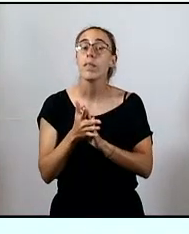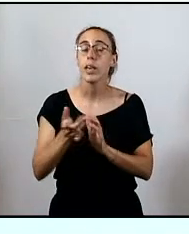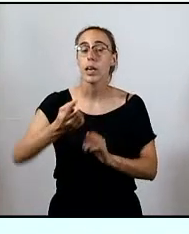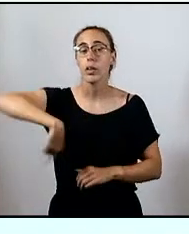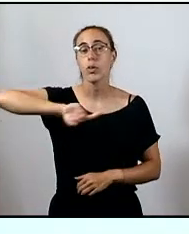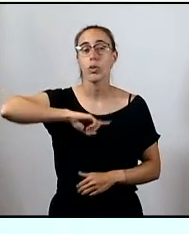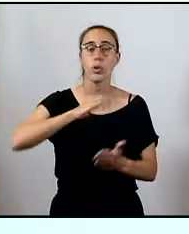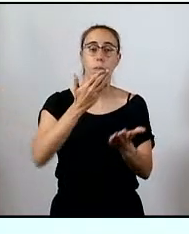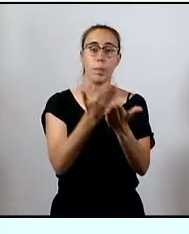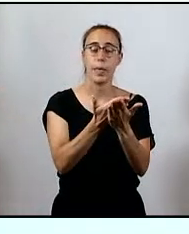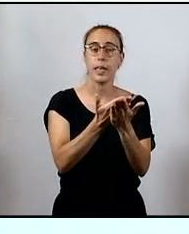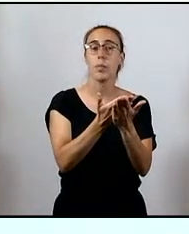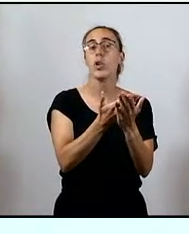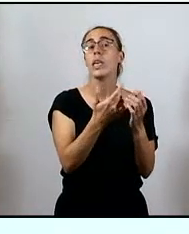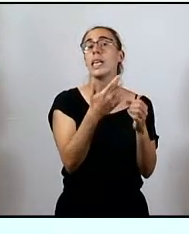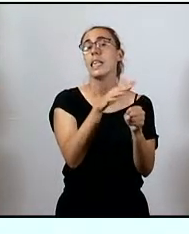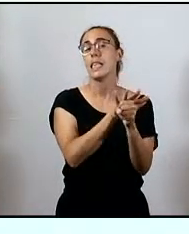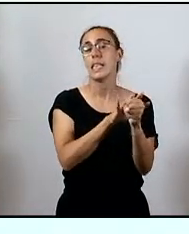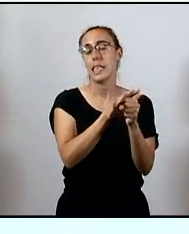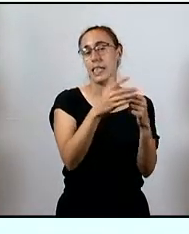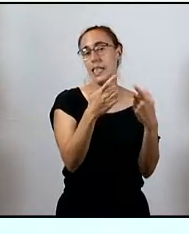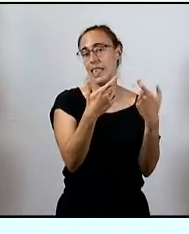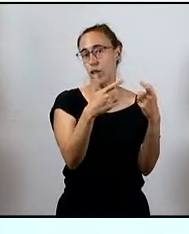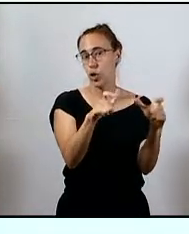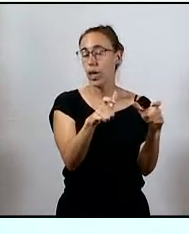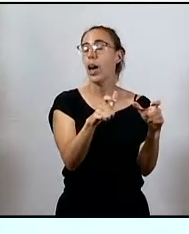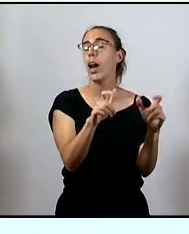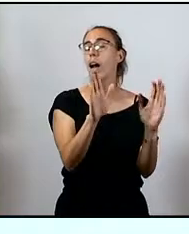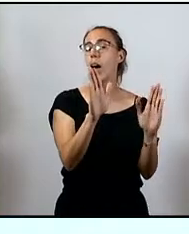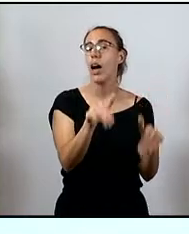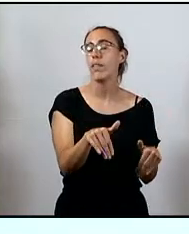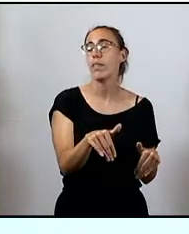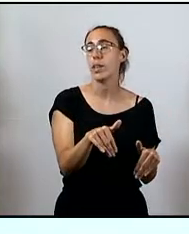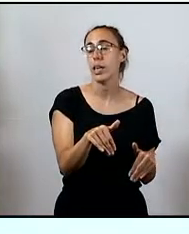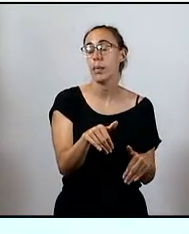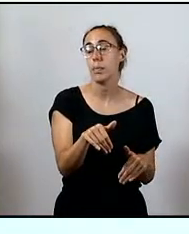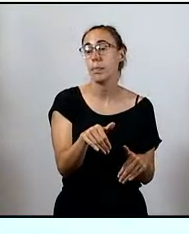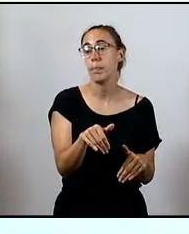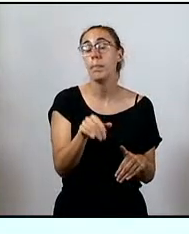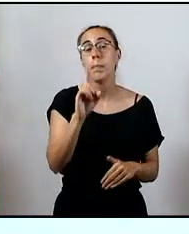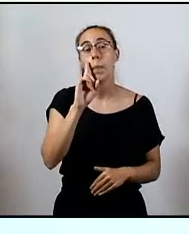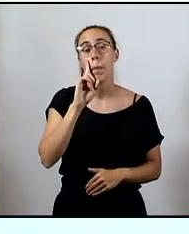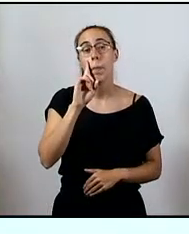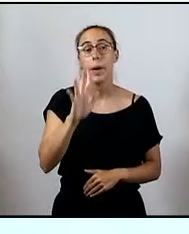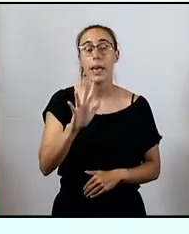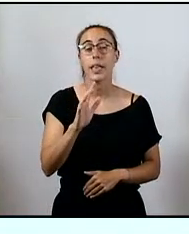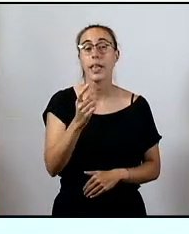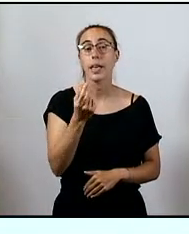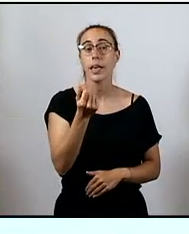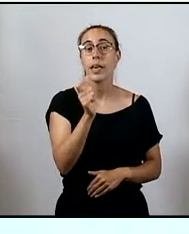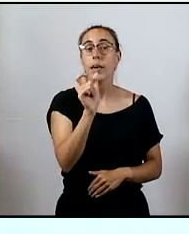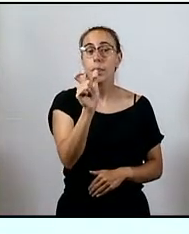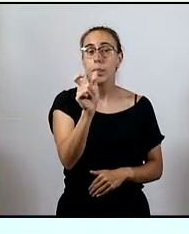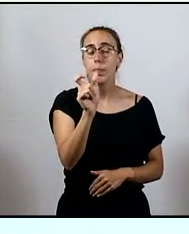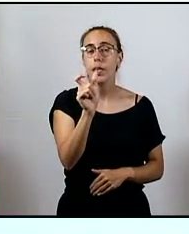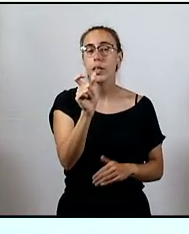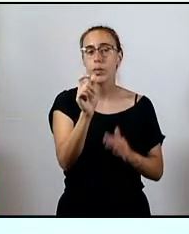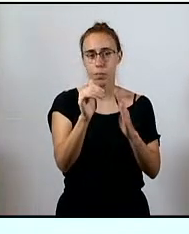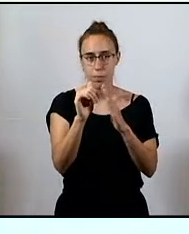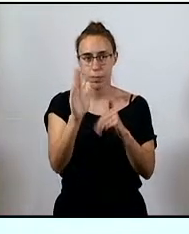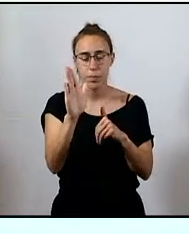en sectorial y se nos ha concedido. Entonces, en principio, va a incrementar en 9,5